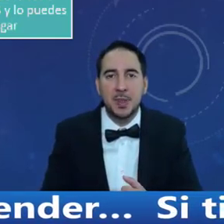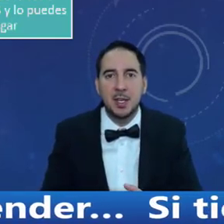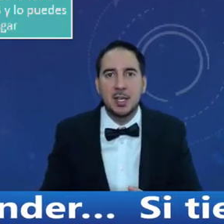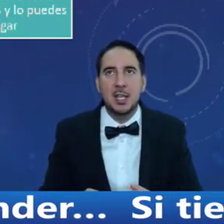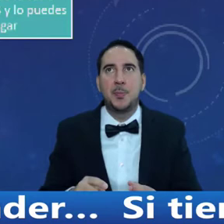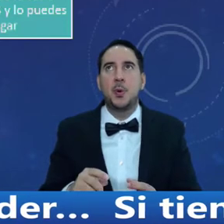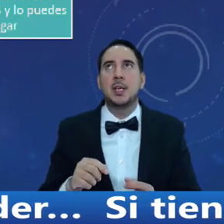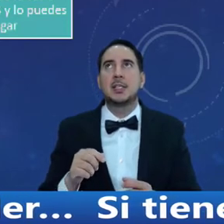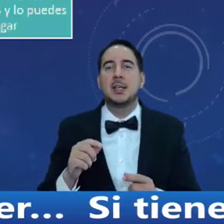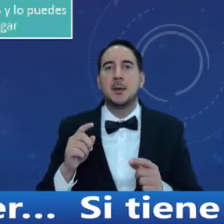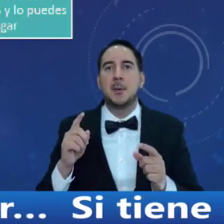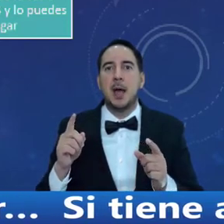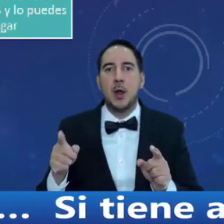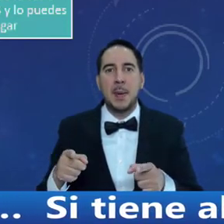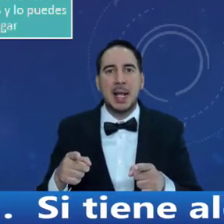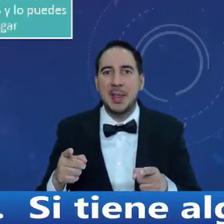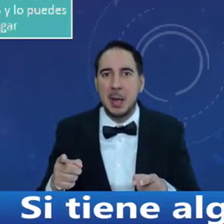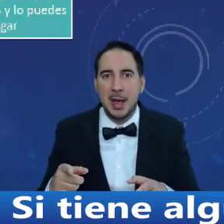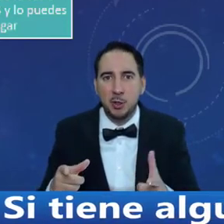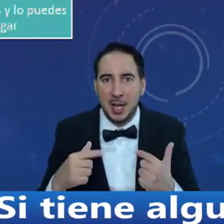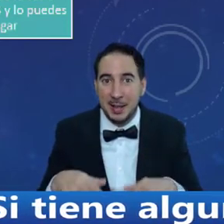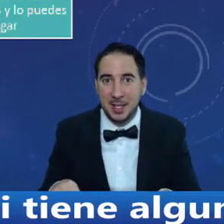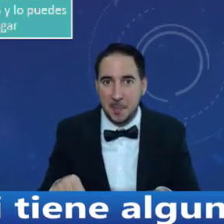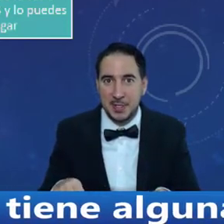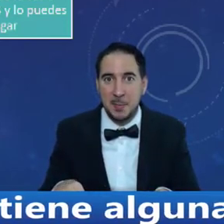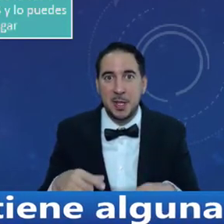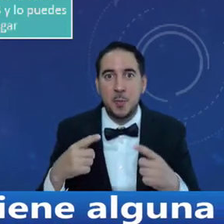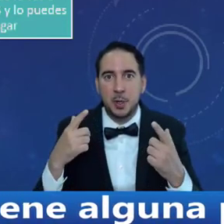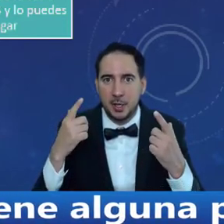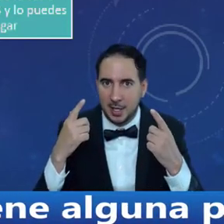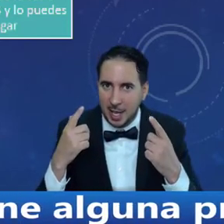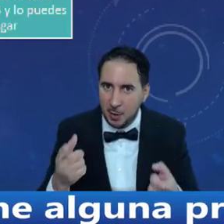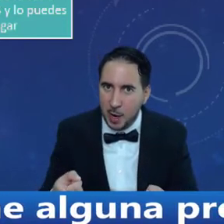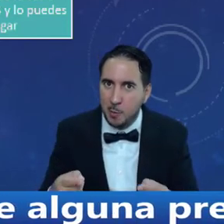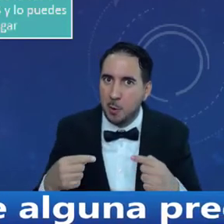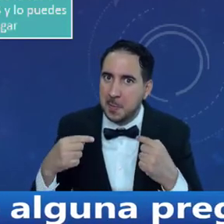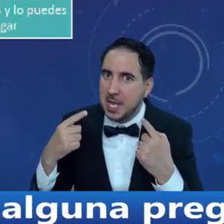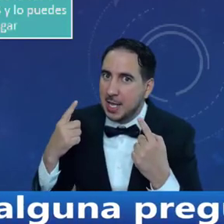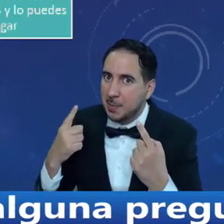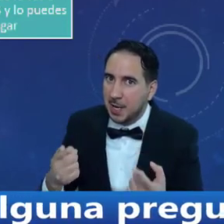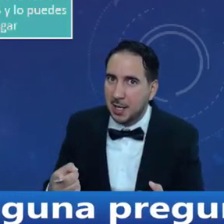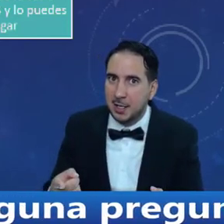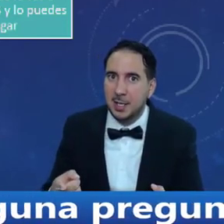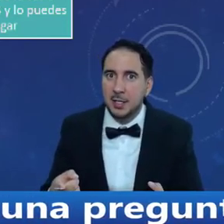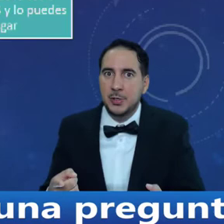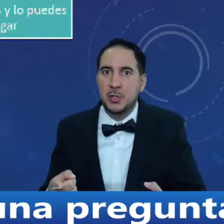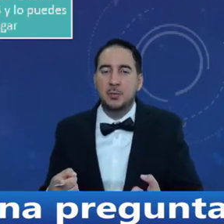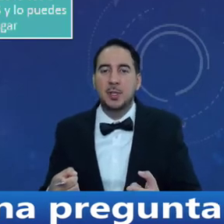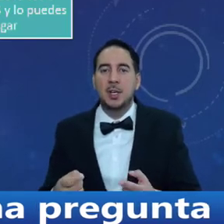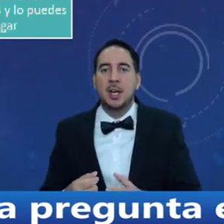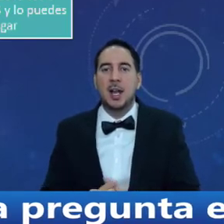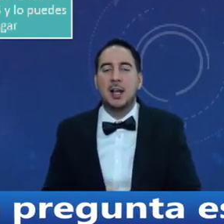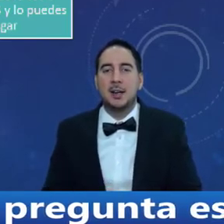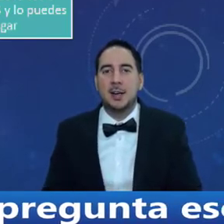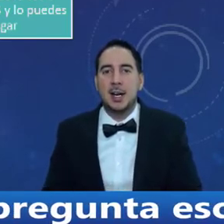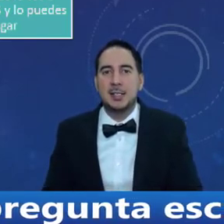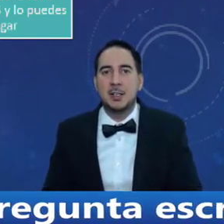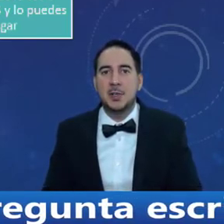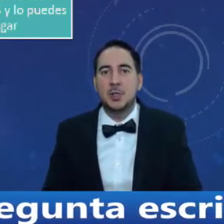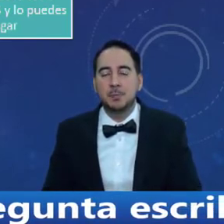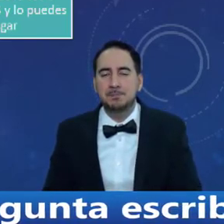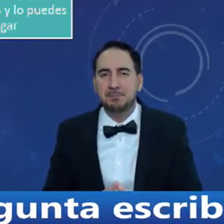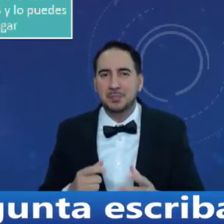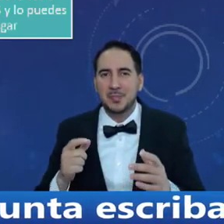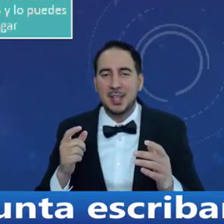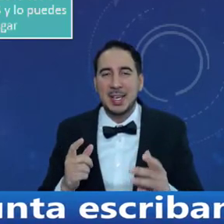llamaba. Y después, ahora me acaba de llamar otra antes de empezar el video, porque, anyway, volví a llamar a la división, a Real